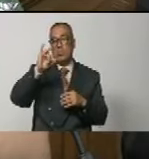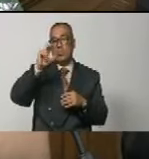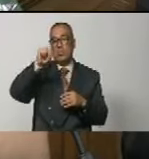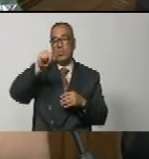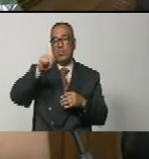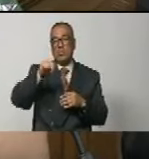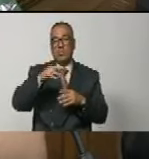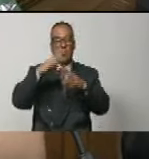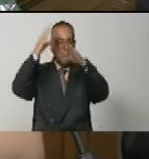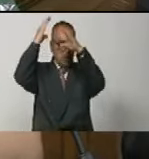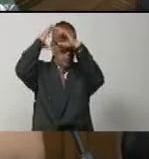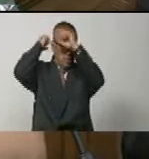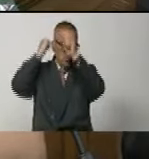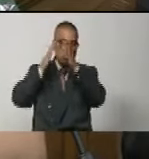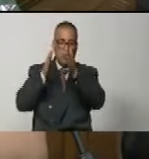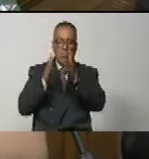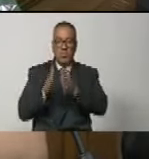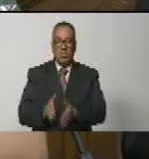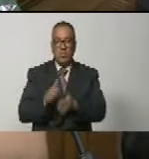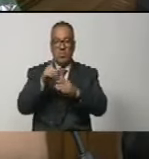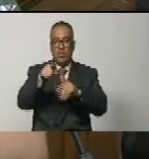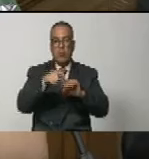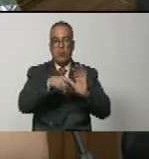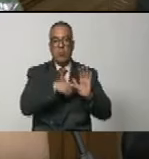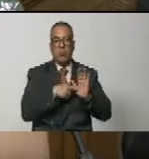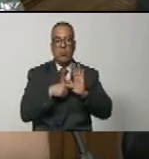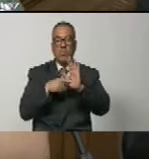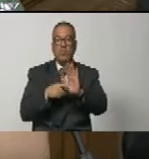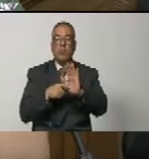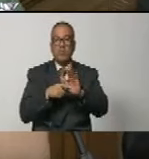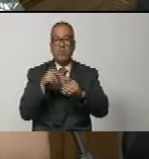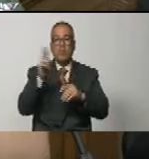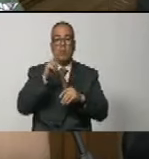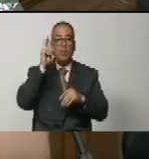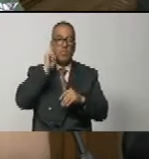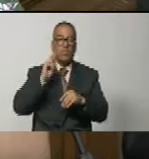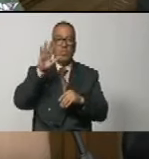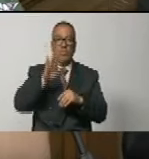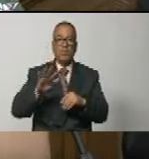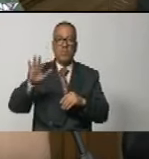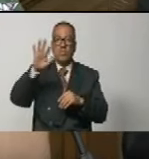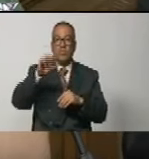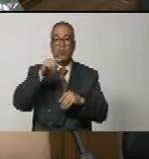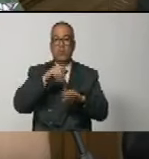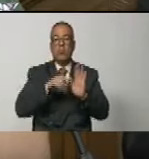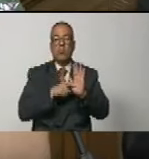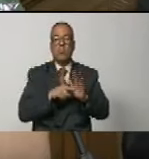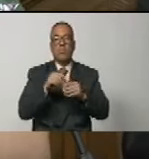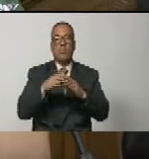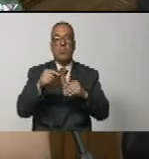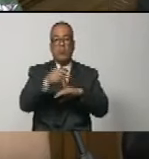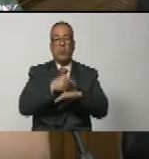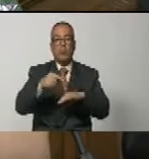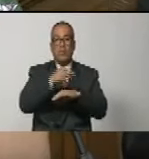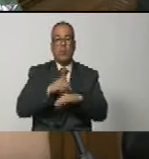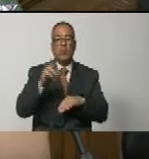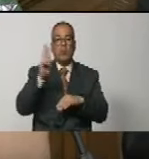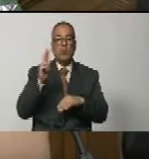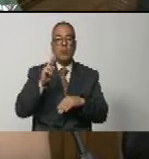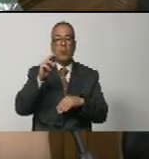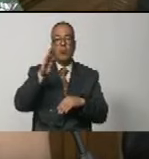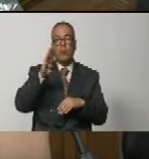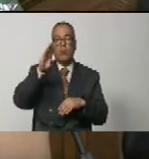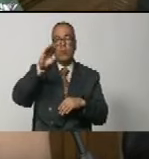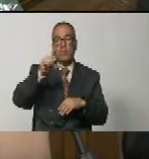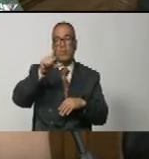Araque como embajador extraordinario y plenipotenciario de la República Bolivariana de Venezuela ante el Gobierno de la República de